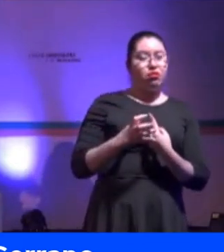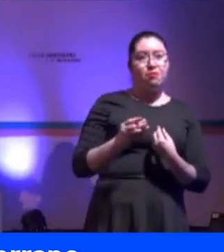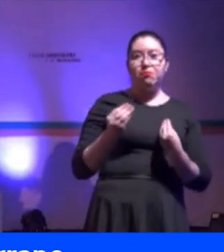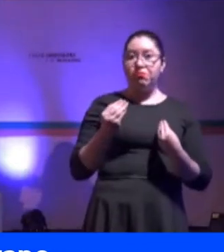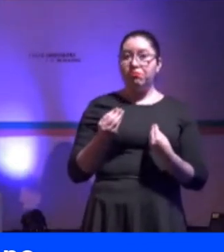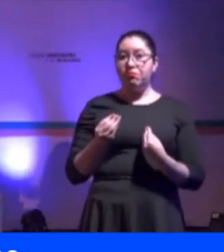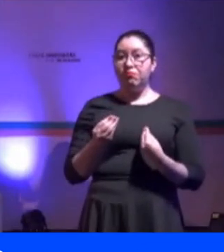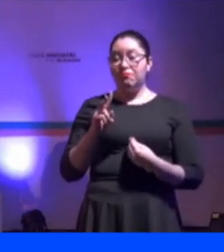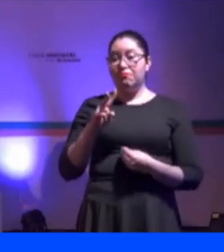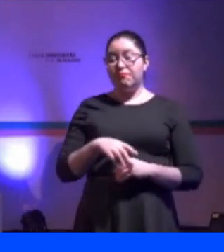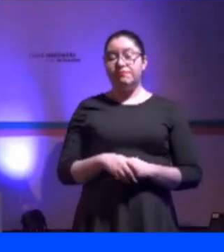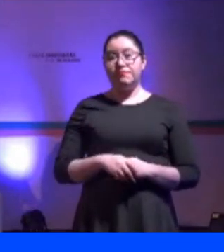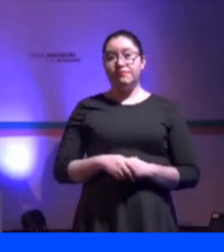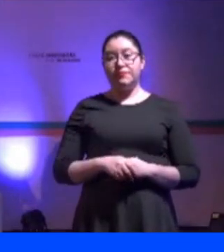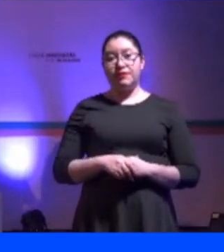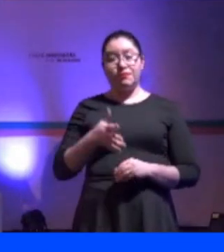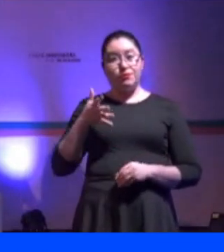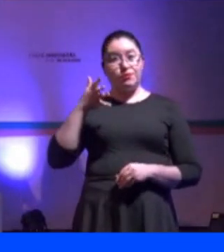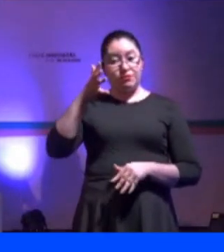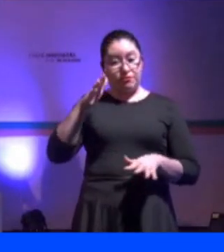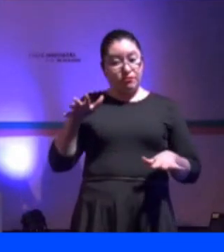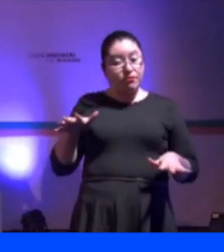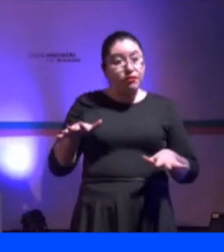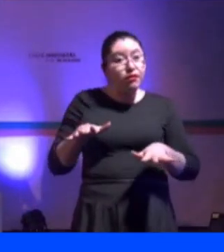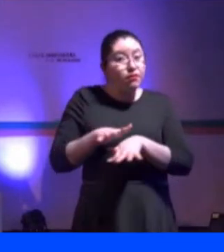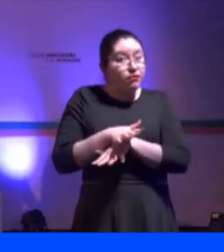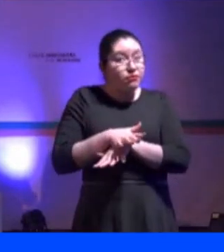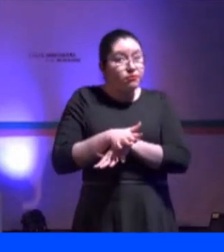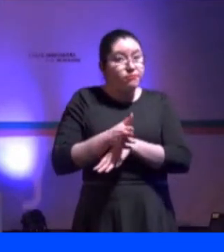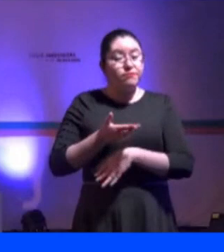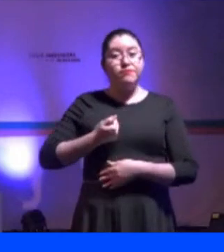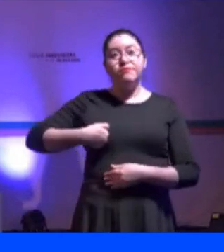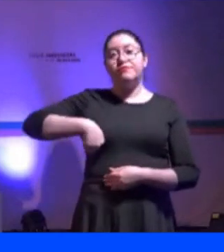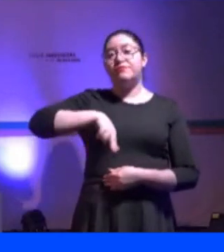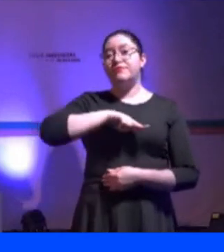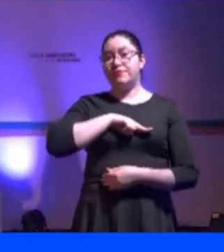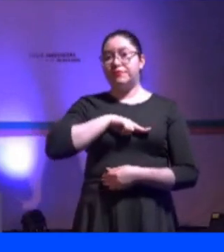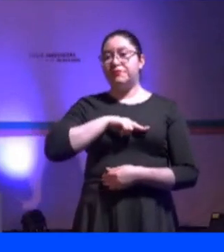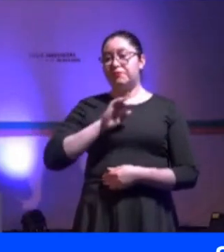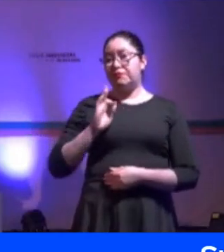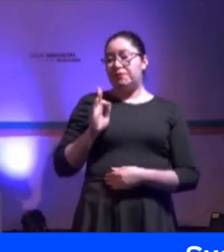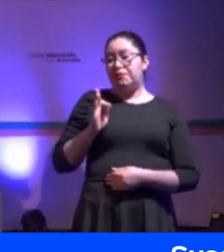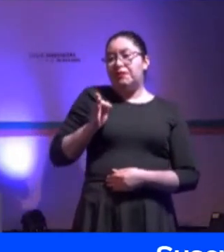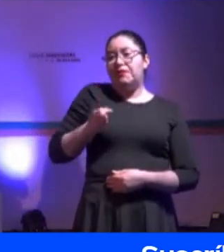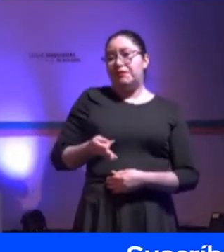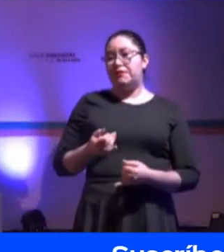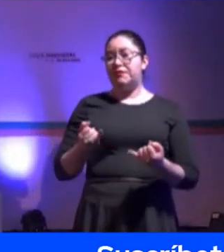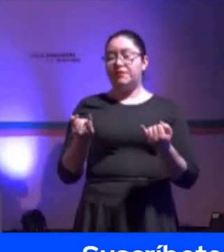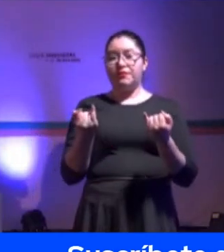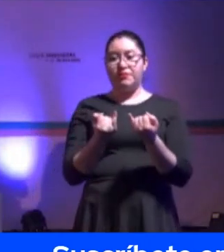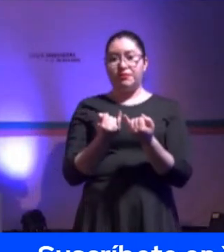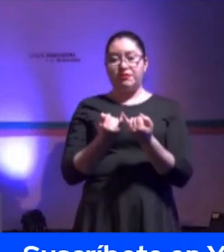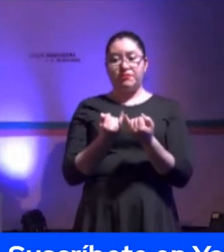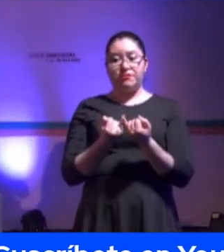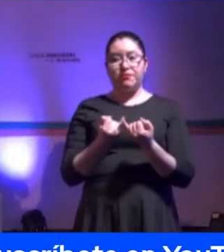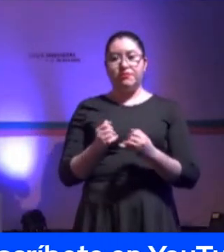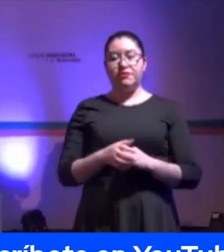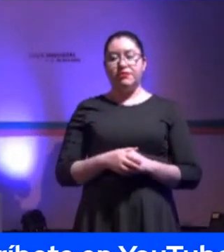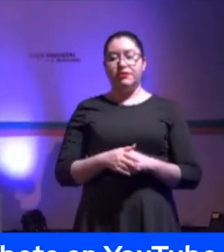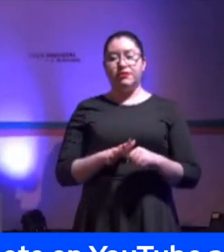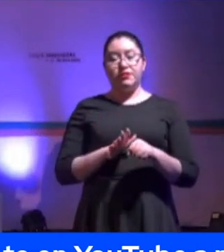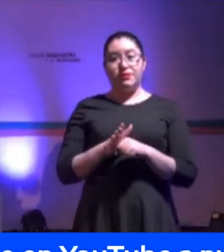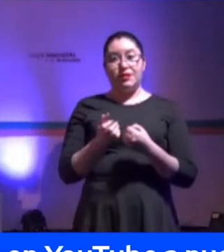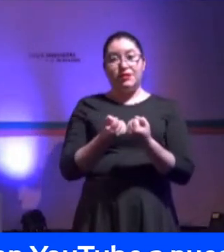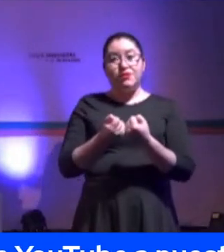eso, el cambio que venga, nosotros lo vamos a asumir desde la óptica, desde